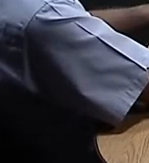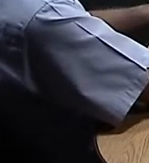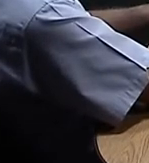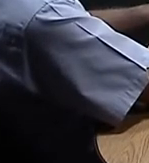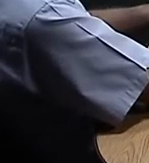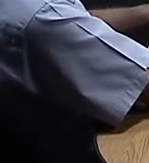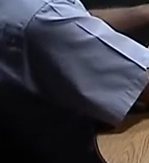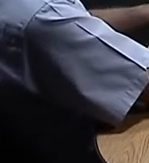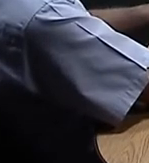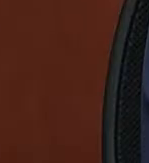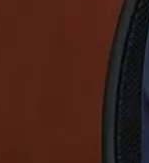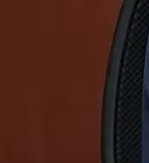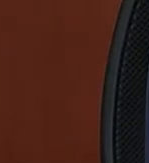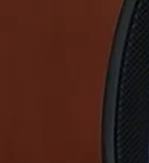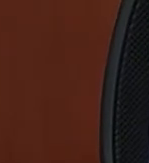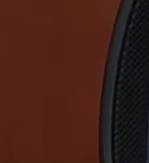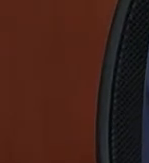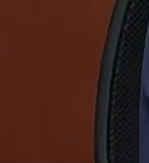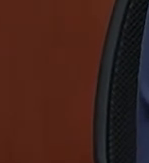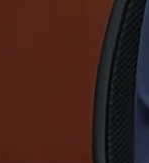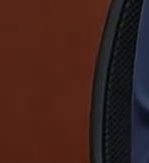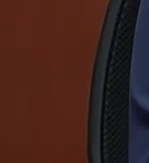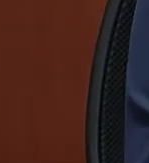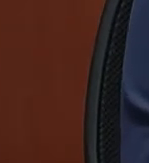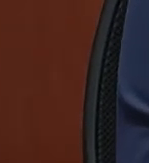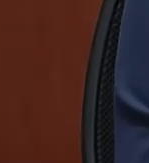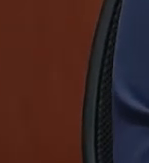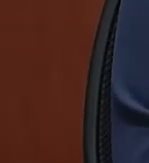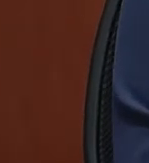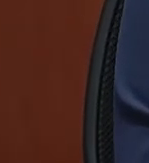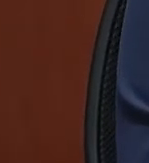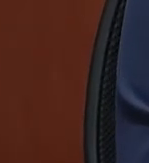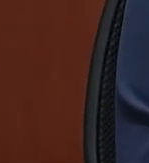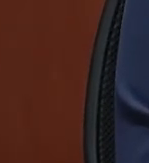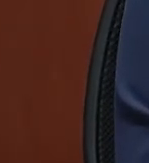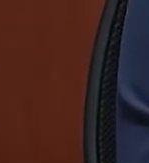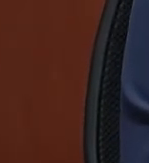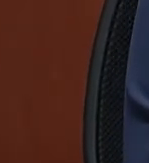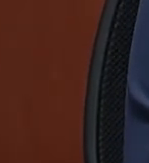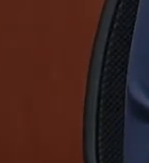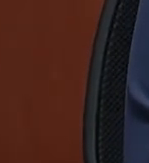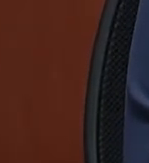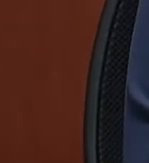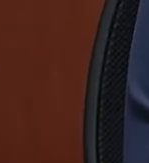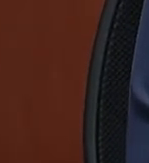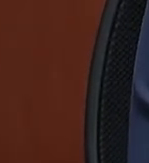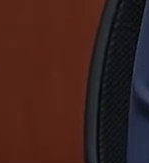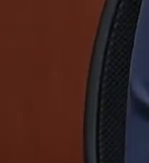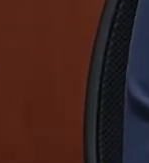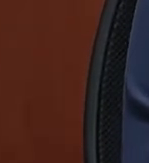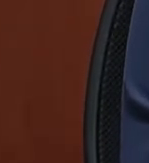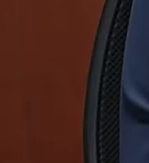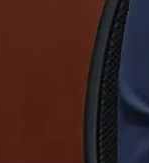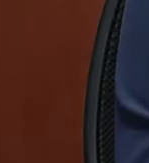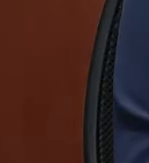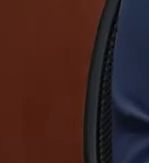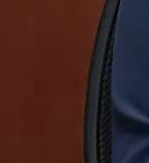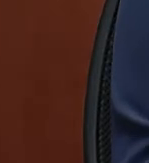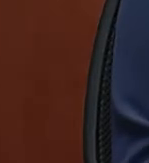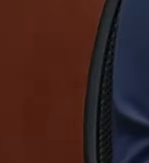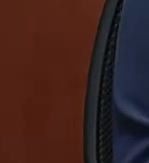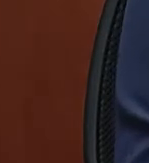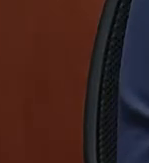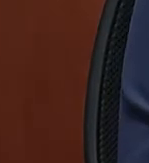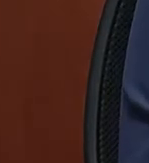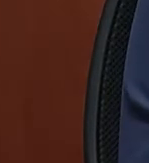las mesas que nosotros realizamos con expertos en todos los temas llegamos a la conclusión de que la cultura debe de tratarse como